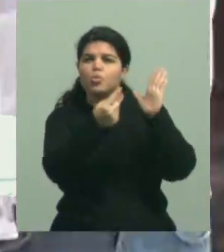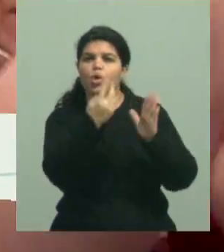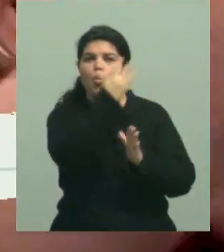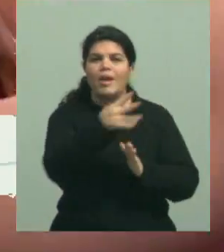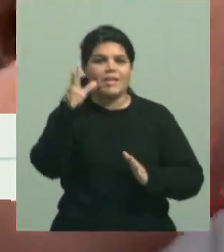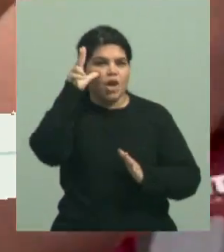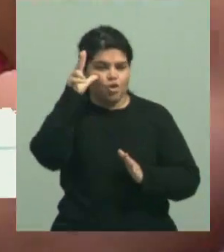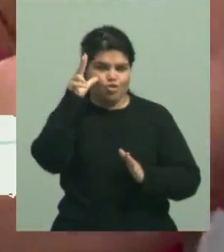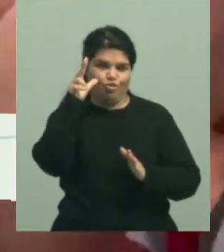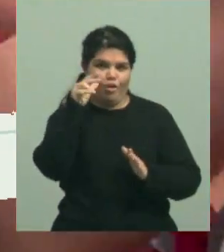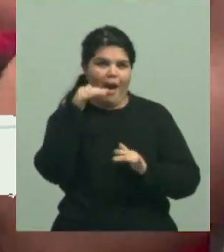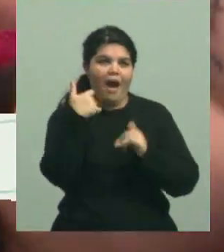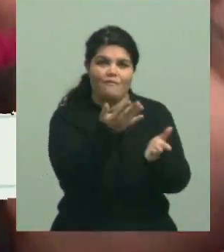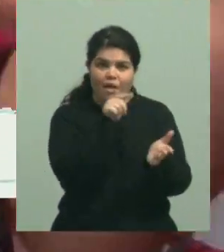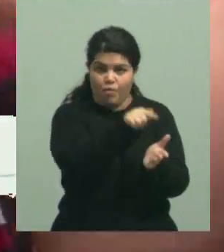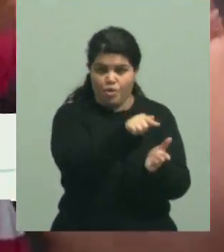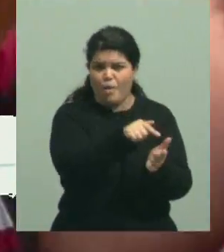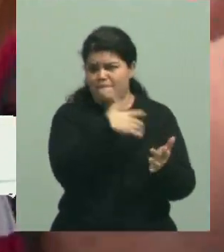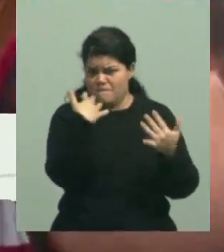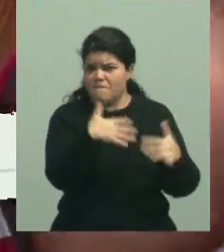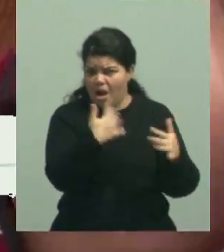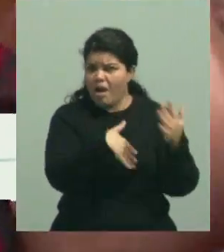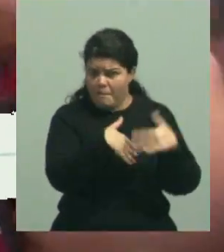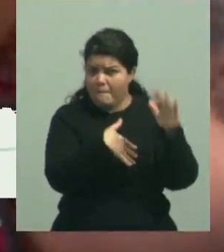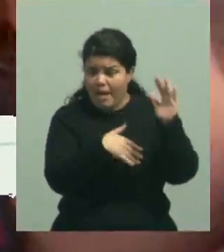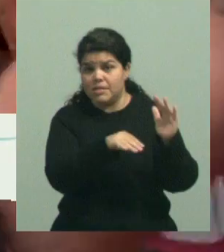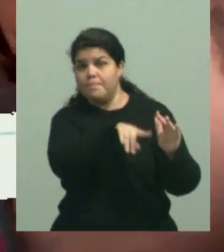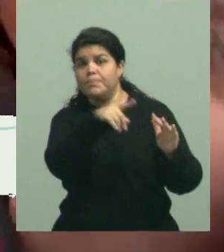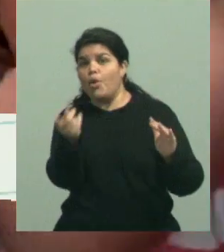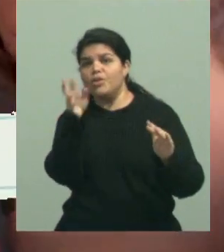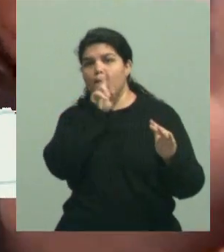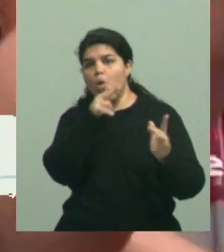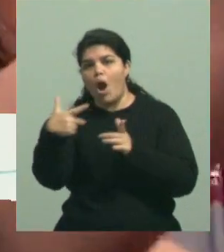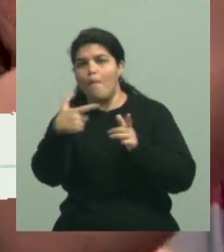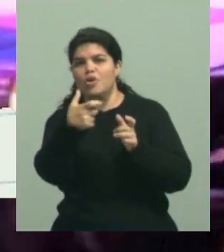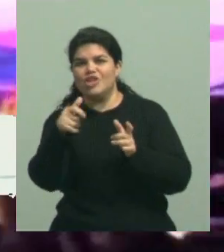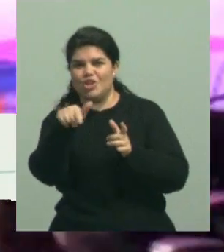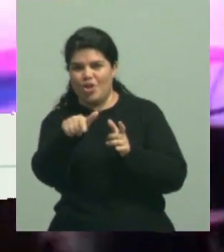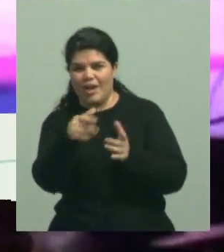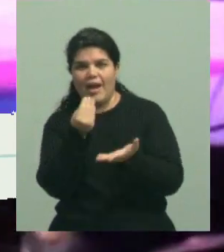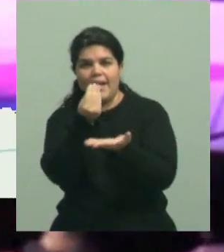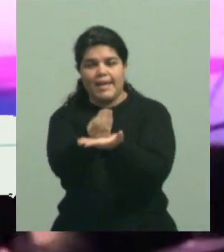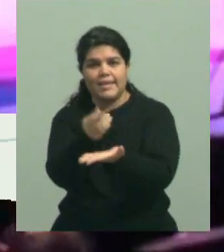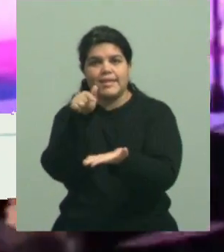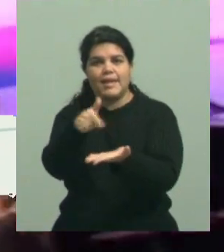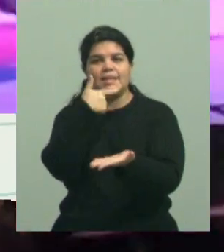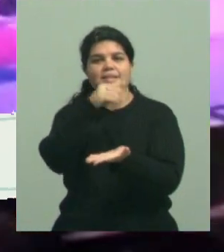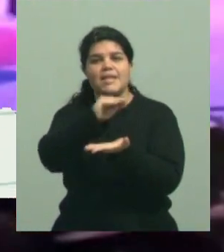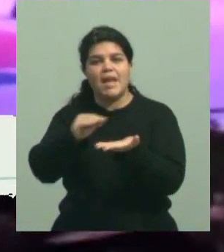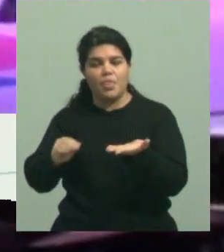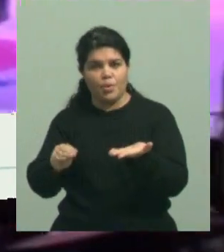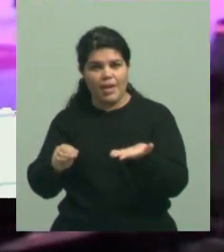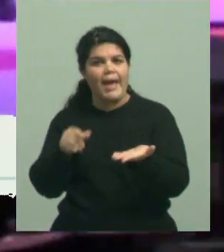Sí. Por otro lado, la candidata opositora, la senadora, lo